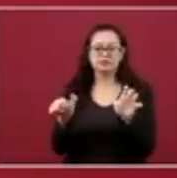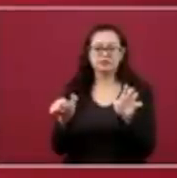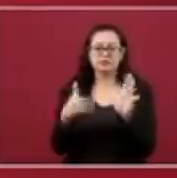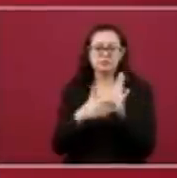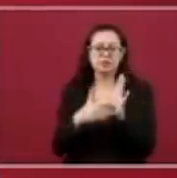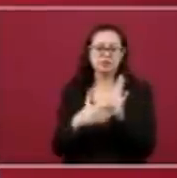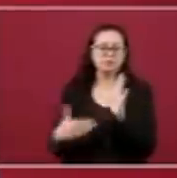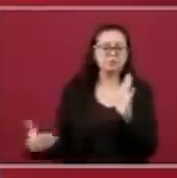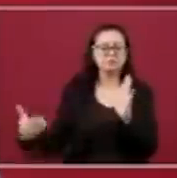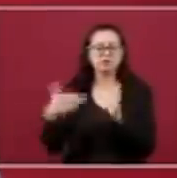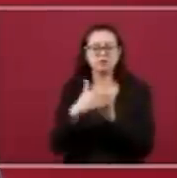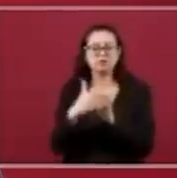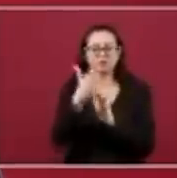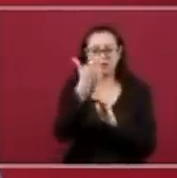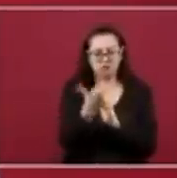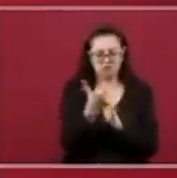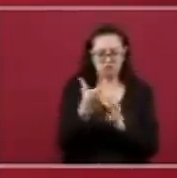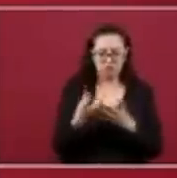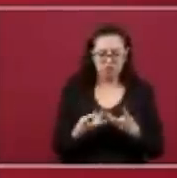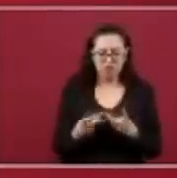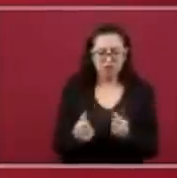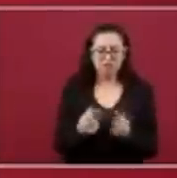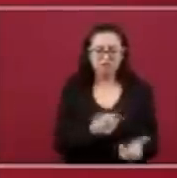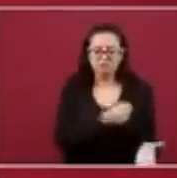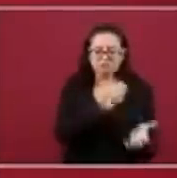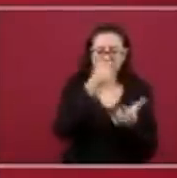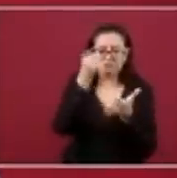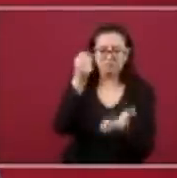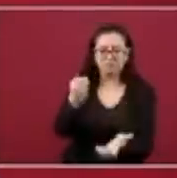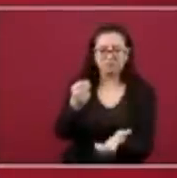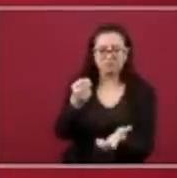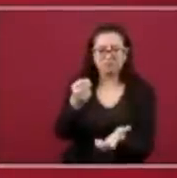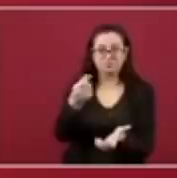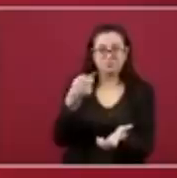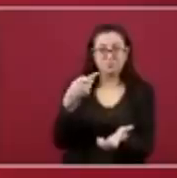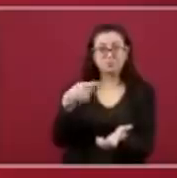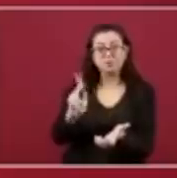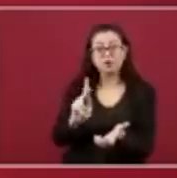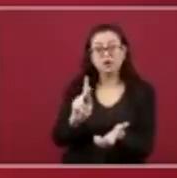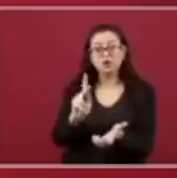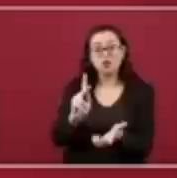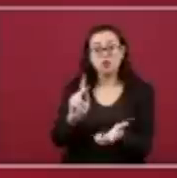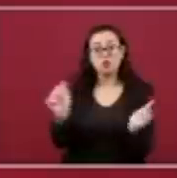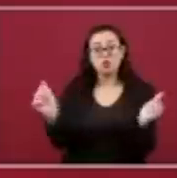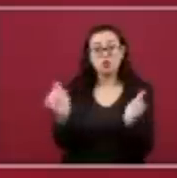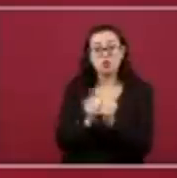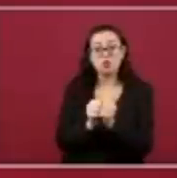mil millones de pesos, en realidad